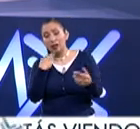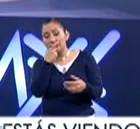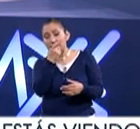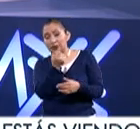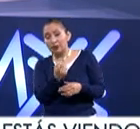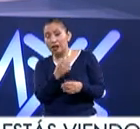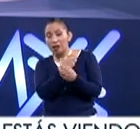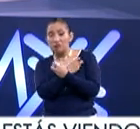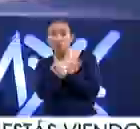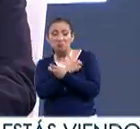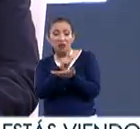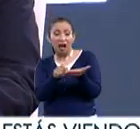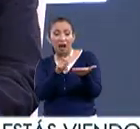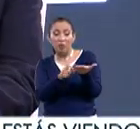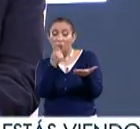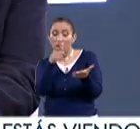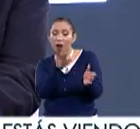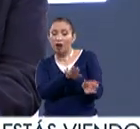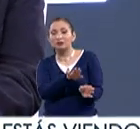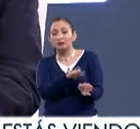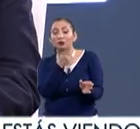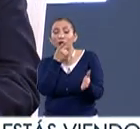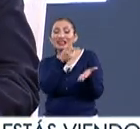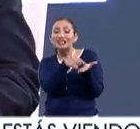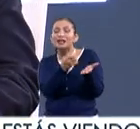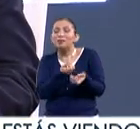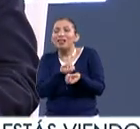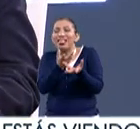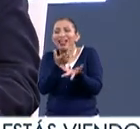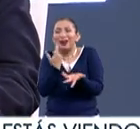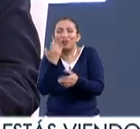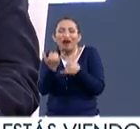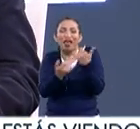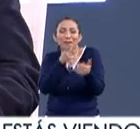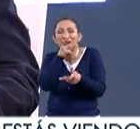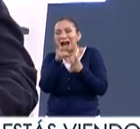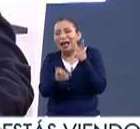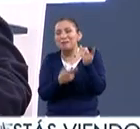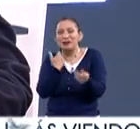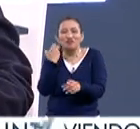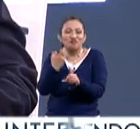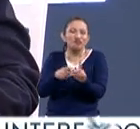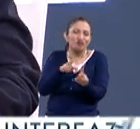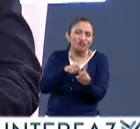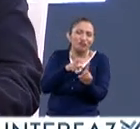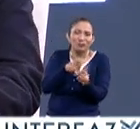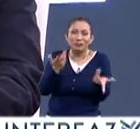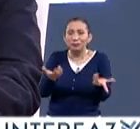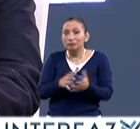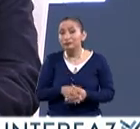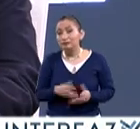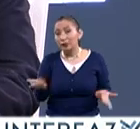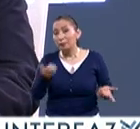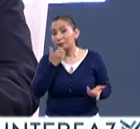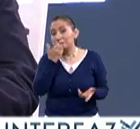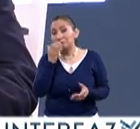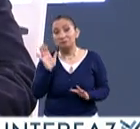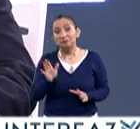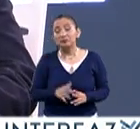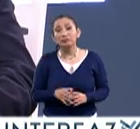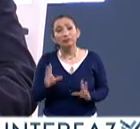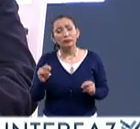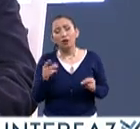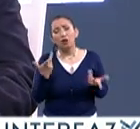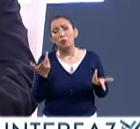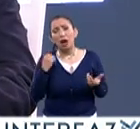de las famosas calaveras, bueno, pues una característica es lo que tú dices, la ironía, el juego de palabras, son octosílabos, lo tradicional, y no